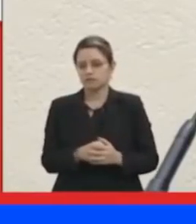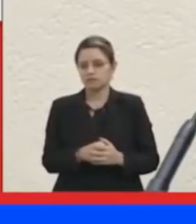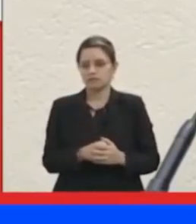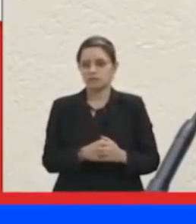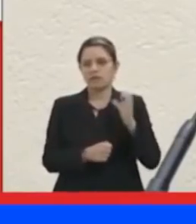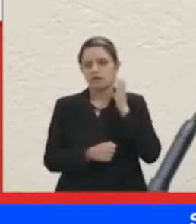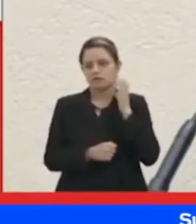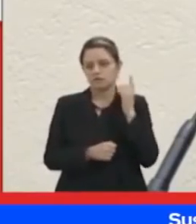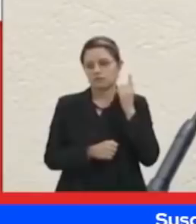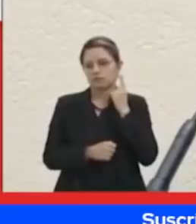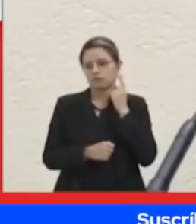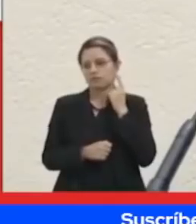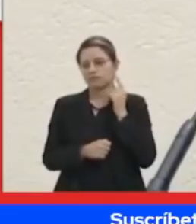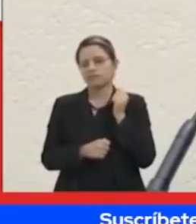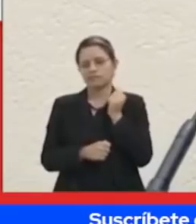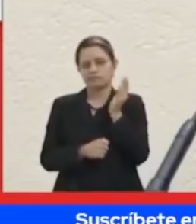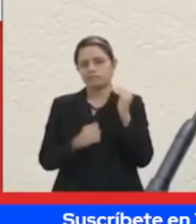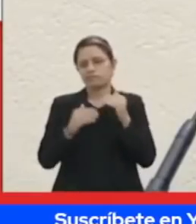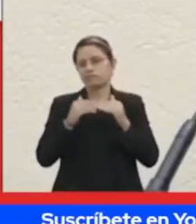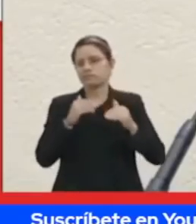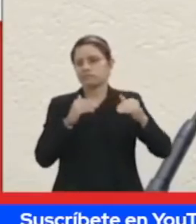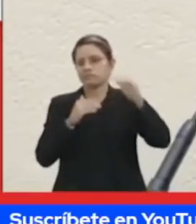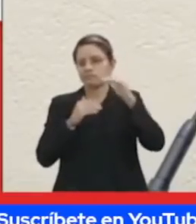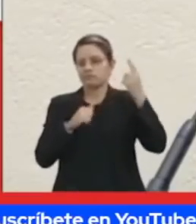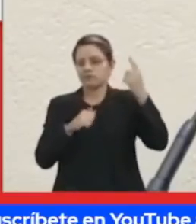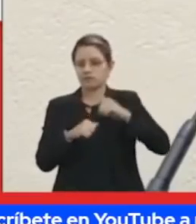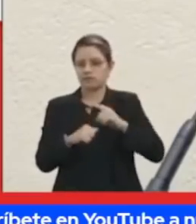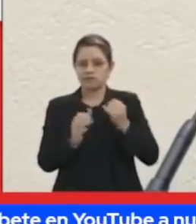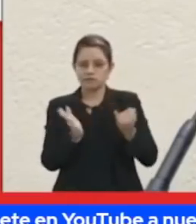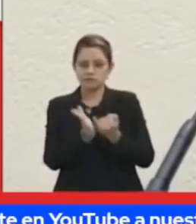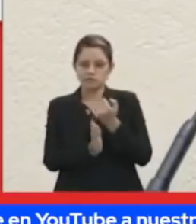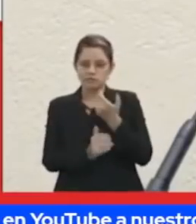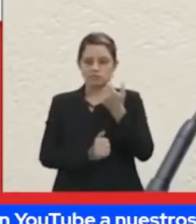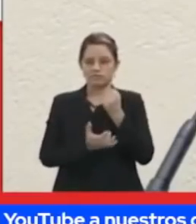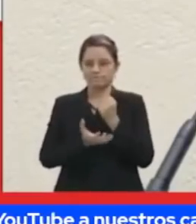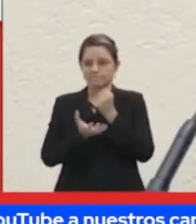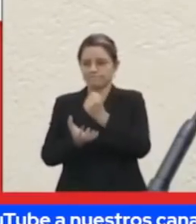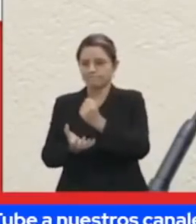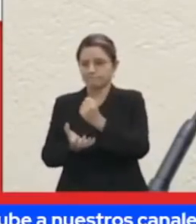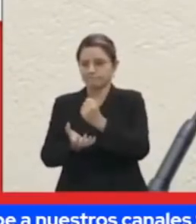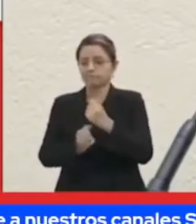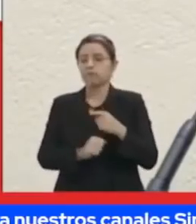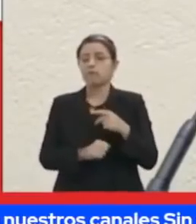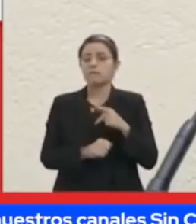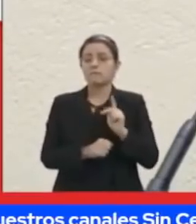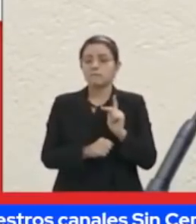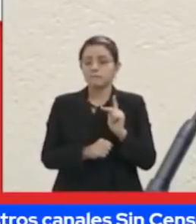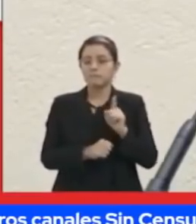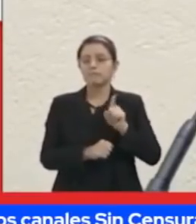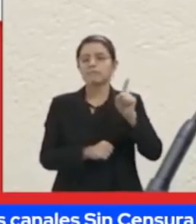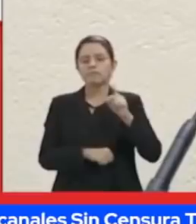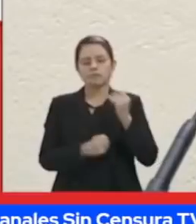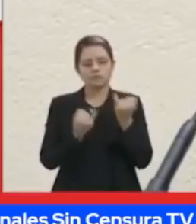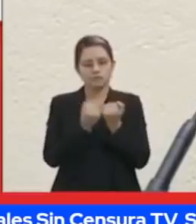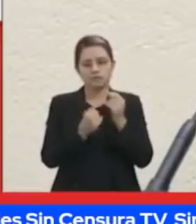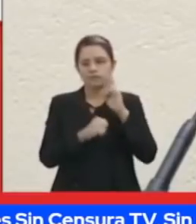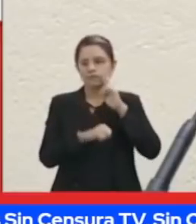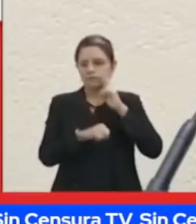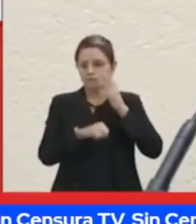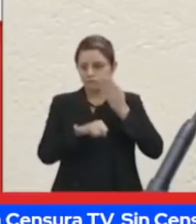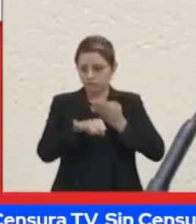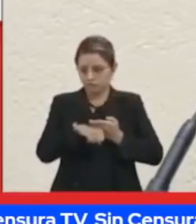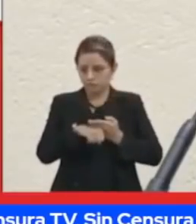parte de la cámara de diputados que soberana por supuesto en la determinación del presupuesto pero que también es en consecuencia responsable el órgano